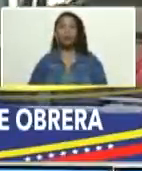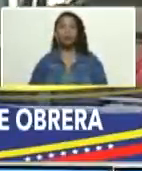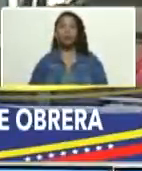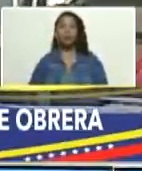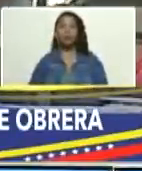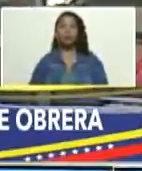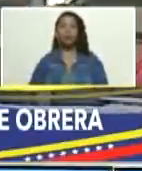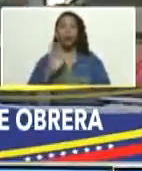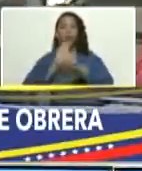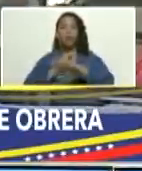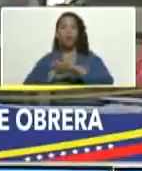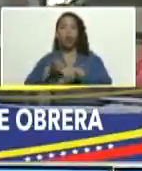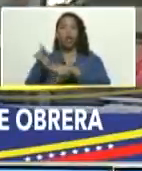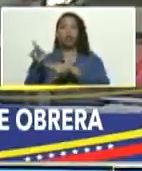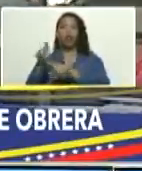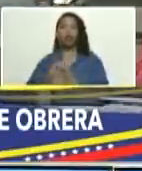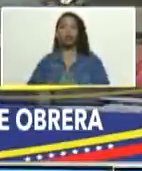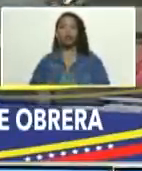Por eso,